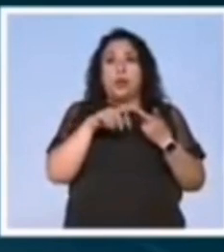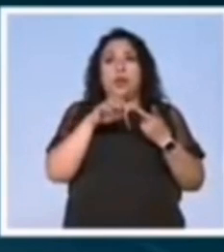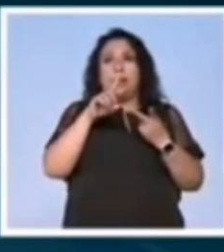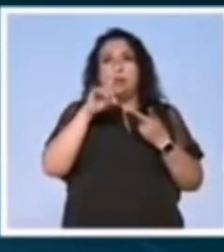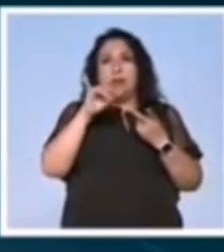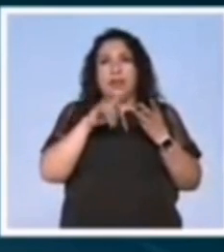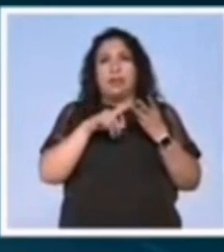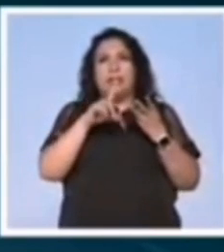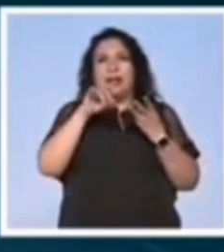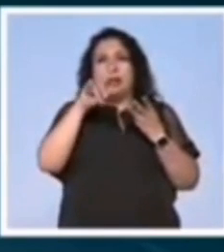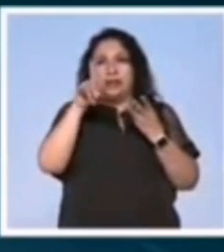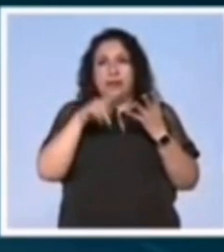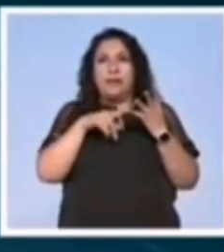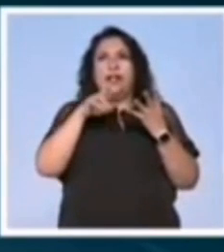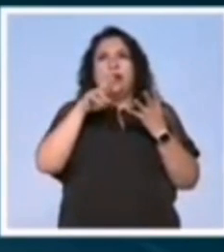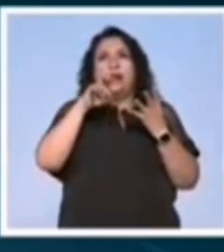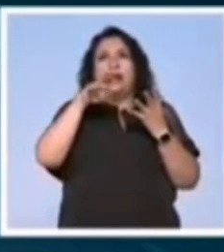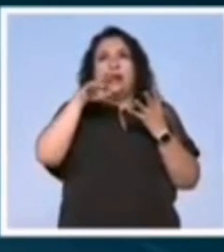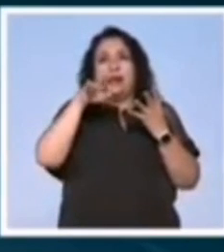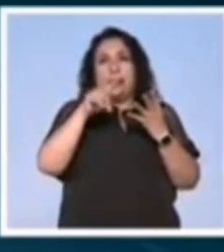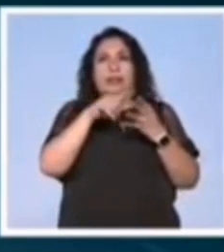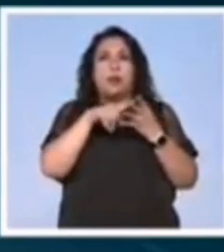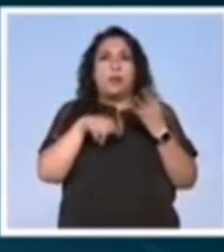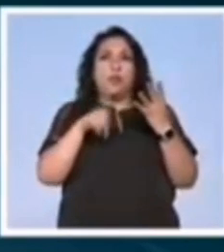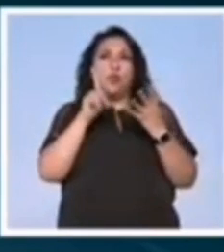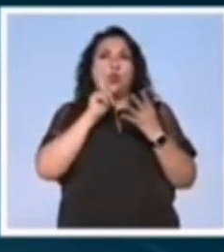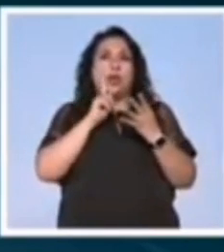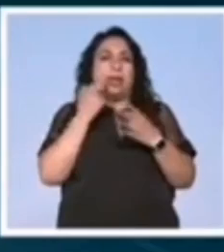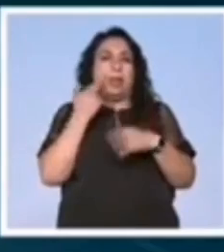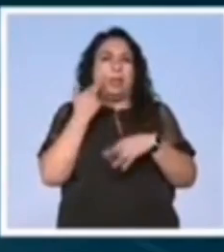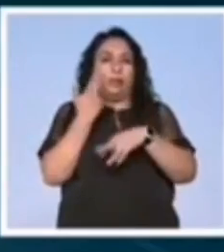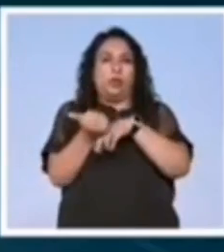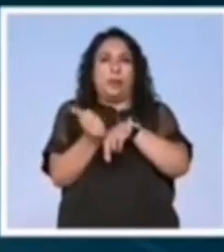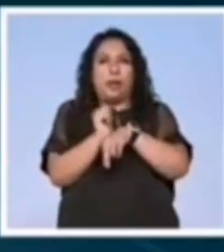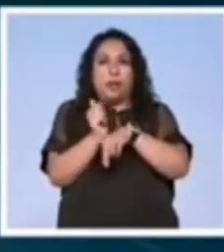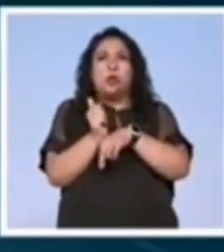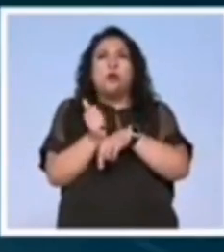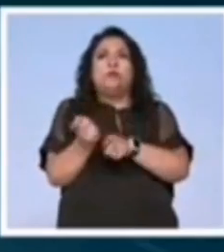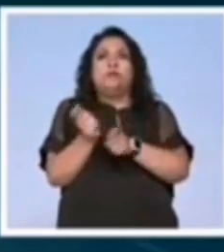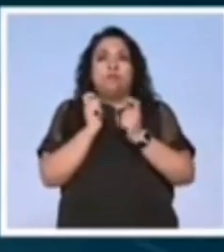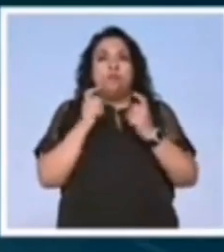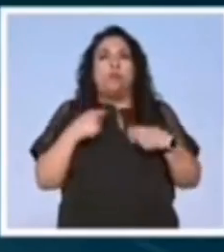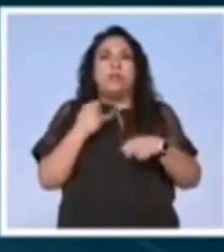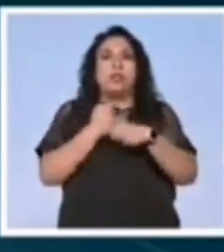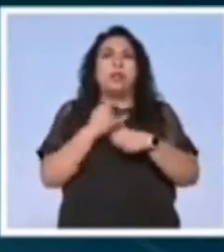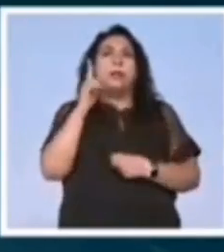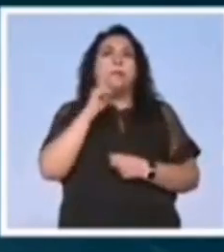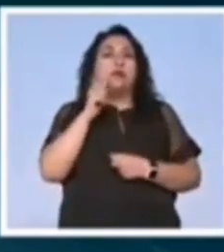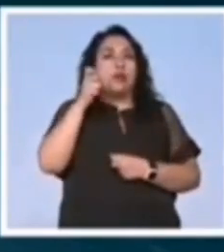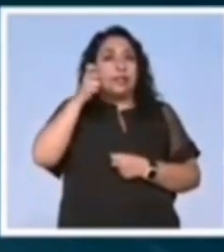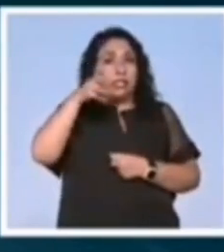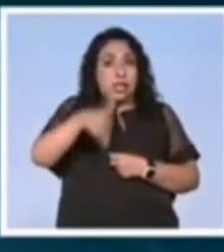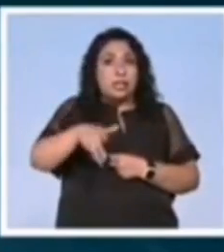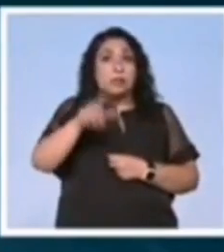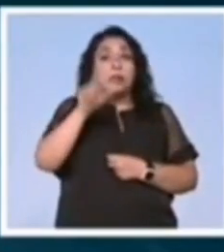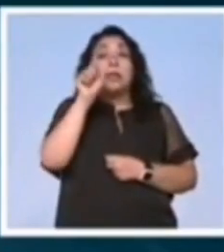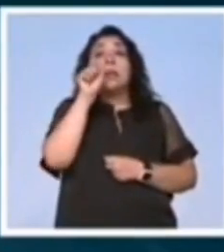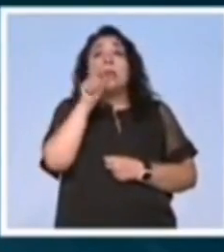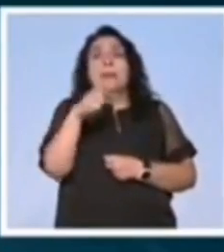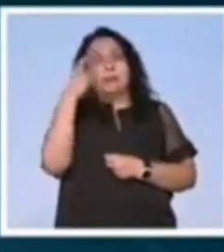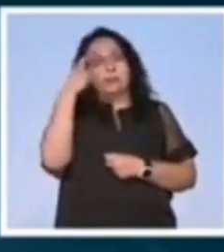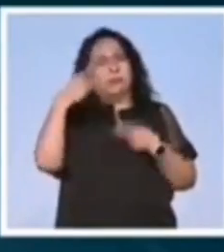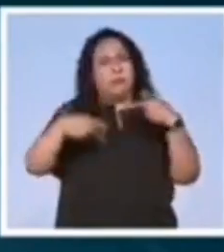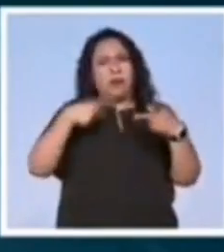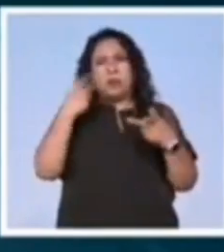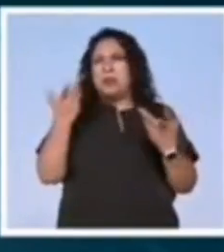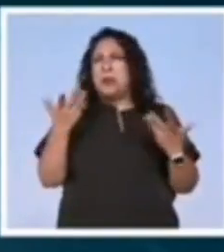y Renata Wimmer son las actrices encargadas de encarnar a las mujeres de Shakespeare, pero sobre todo se cuestionan por